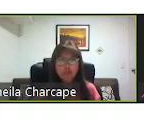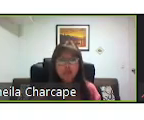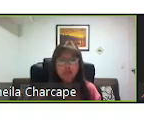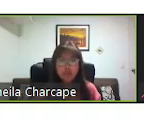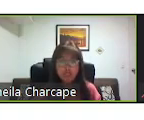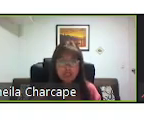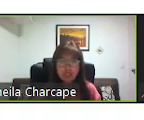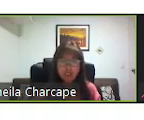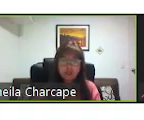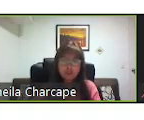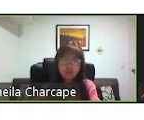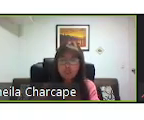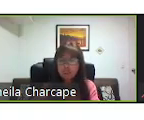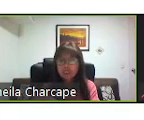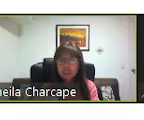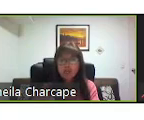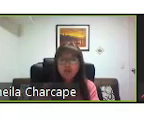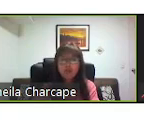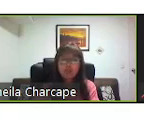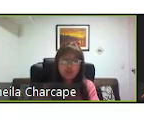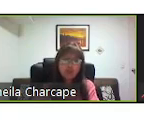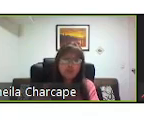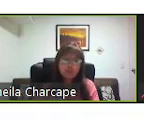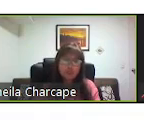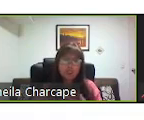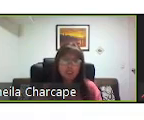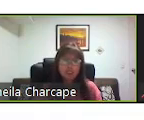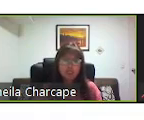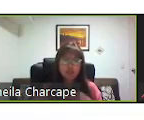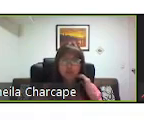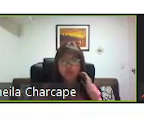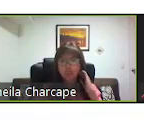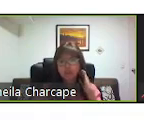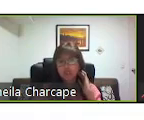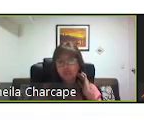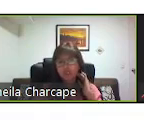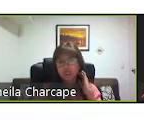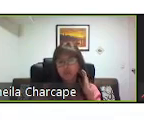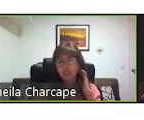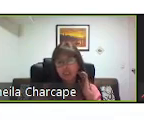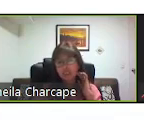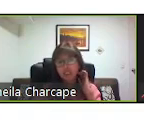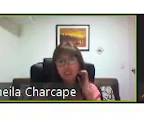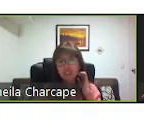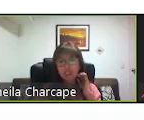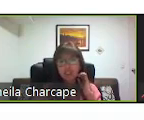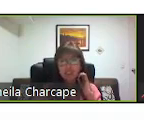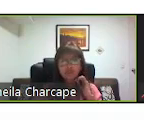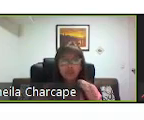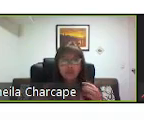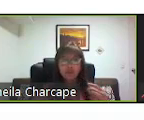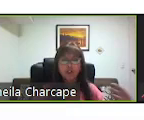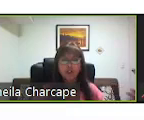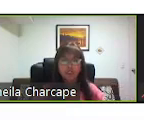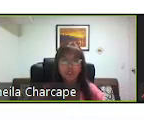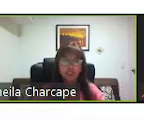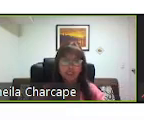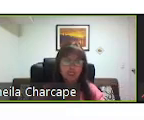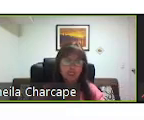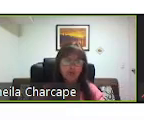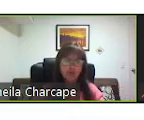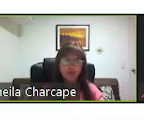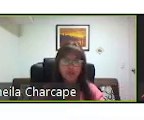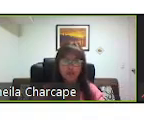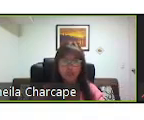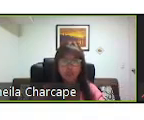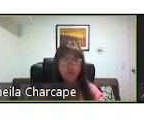mamaria. Y en el estadio 5 ya sería un pecho adulto, es decir, las glándulas mamarias bien desarrolladas y el vello ya